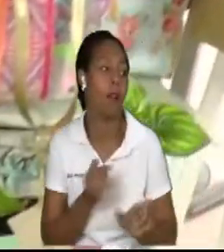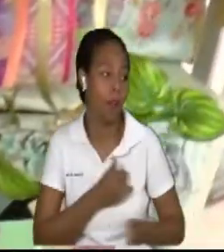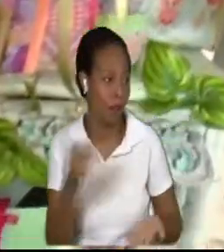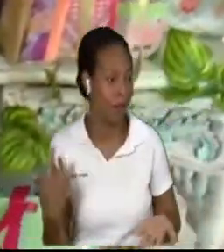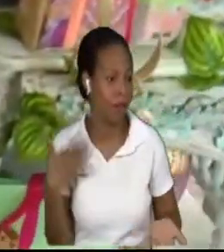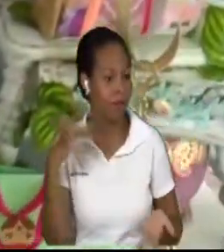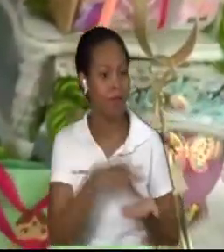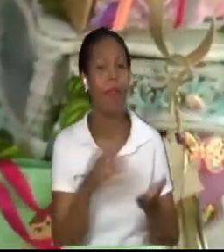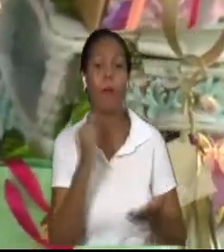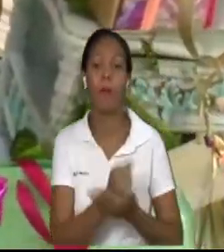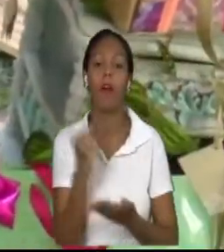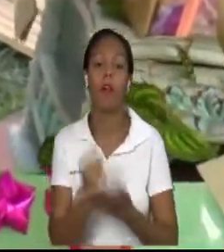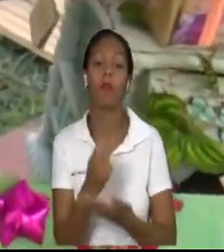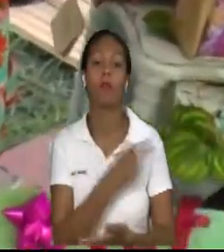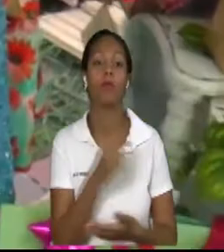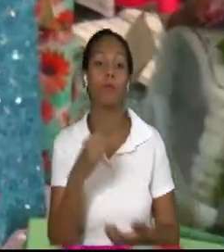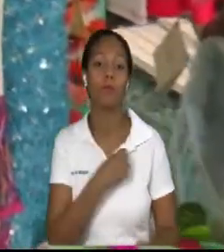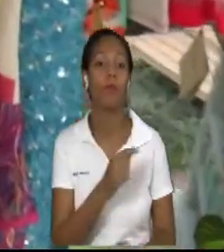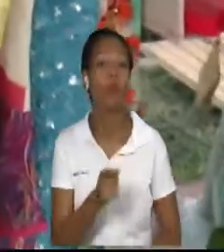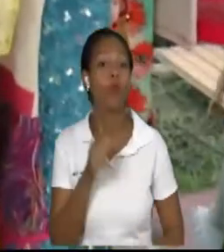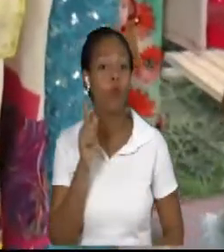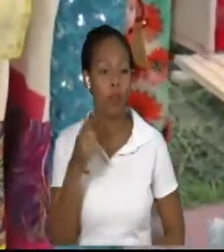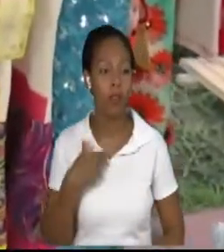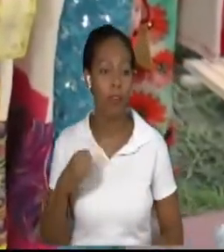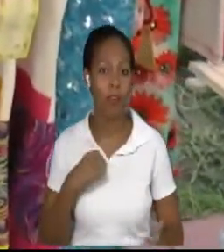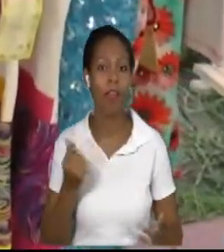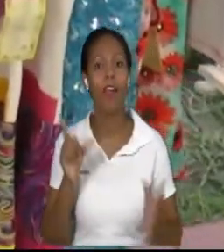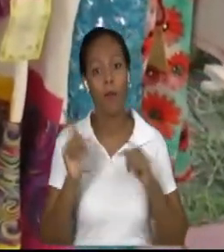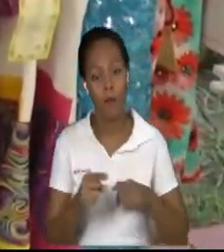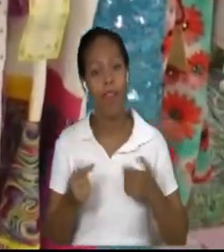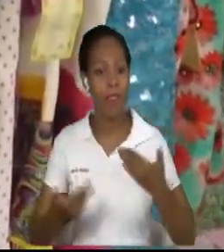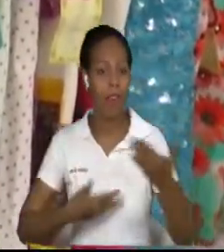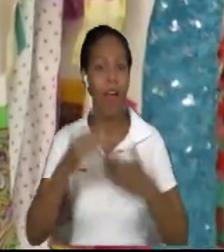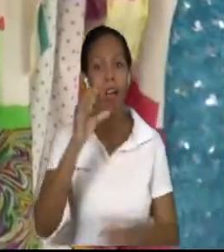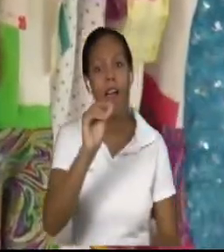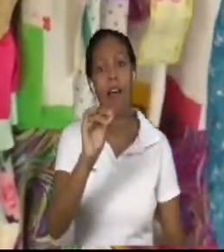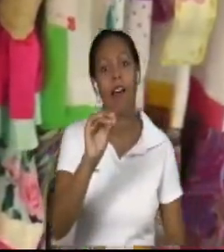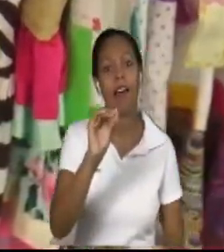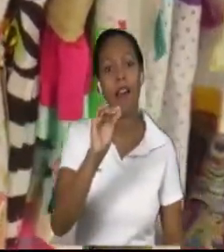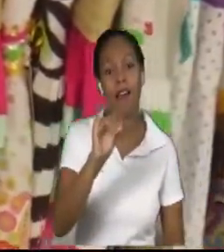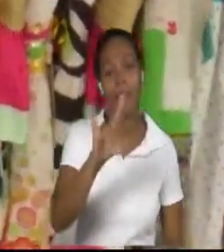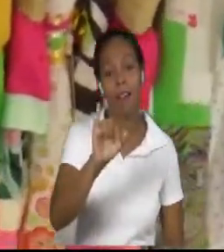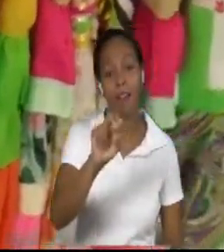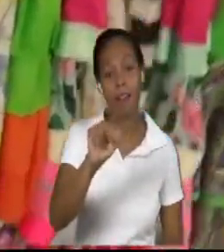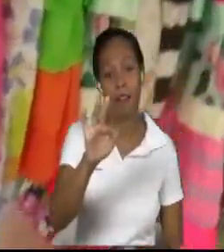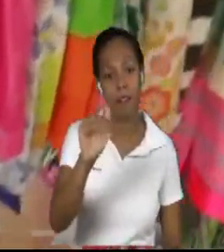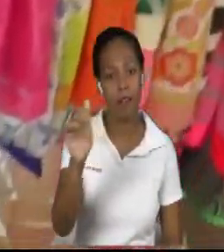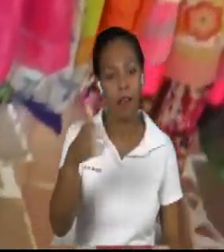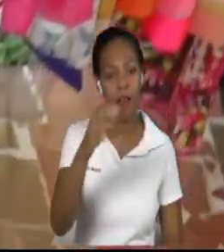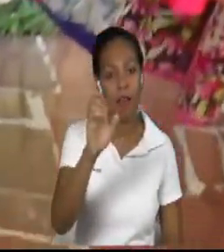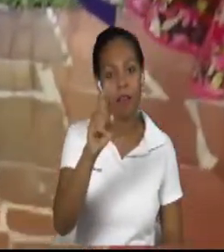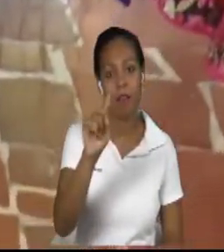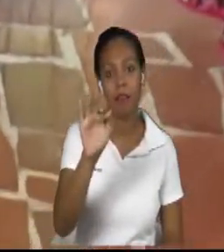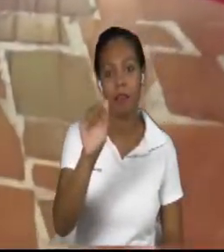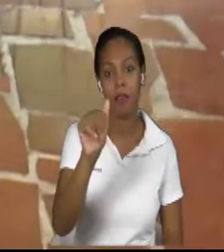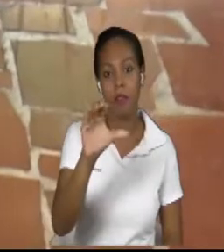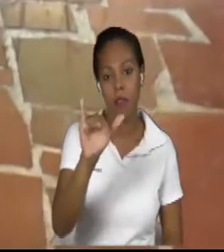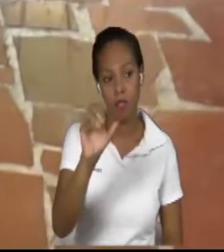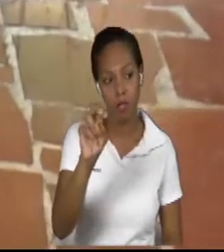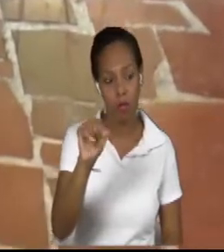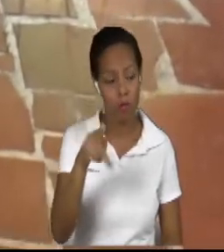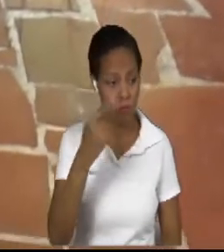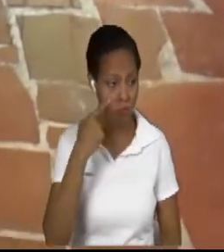también tenemos en nuestra tienda Quinta Estación. Bueno, entonces ya saben, la marca Ana Banana de bolsos en Barranca Bermeja, y